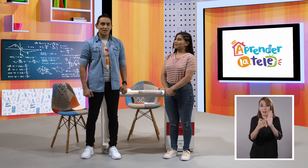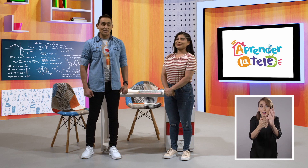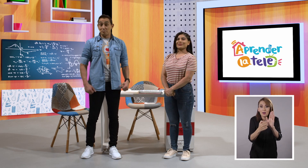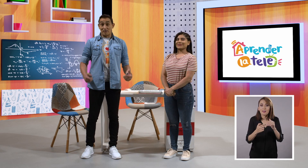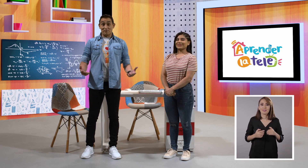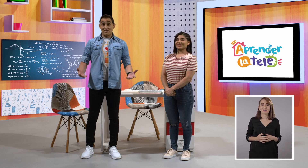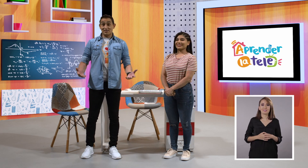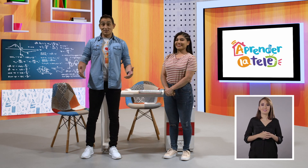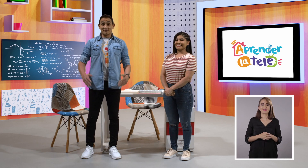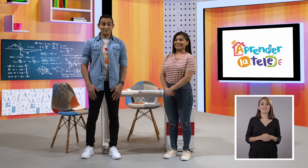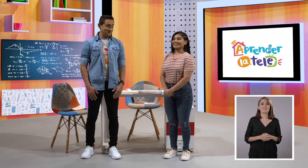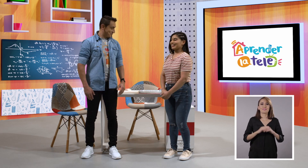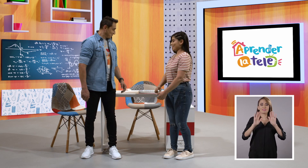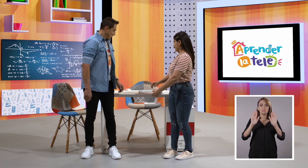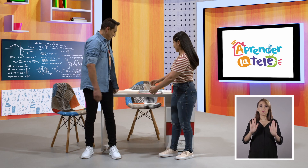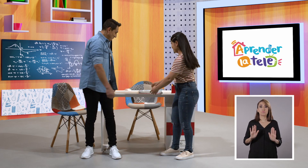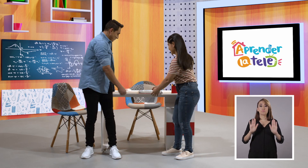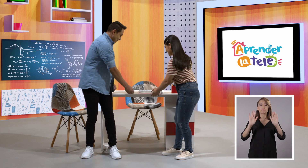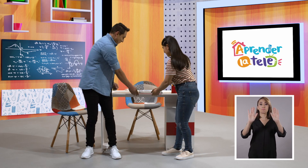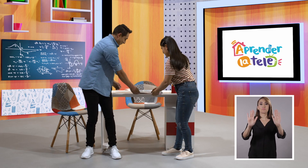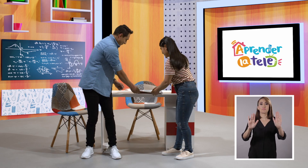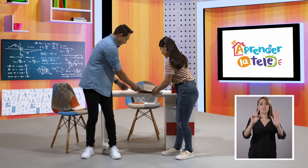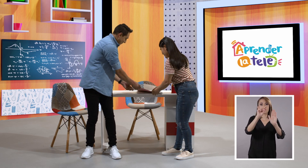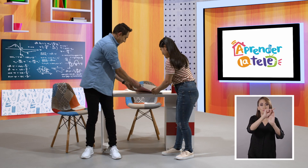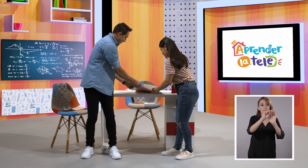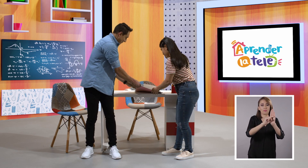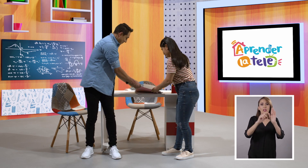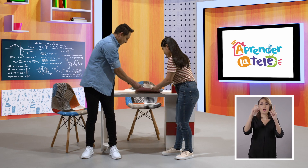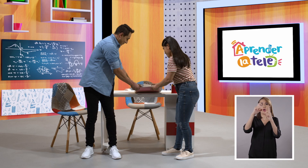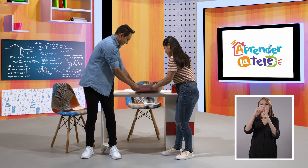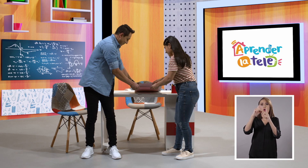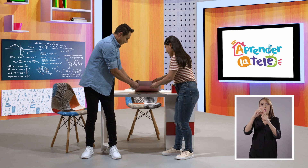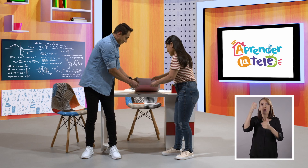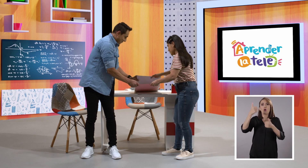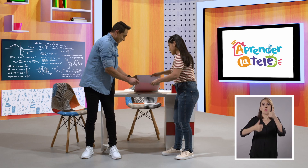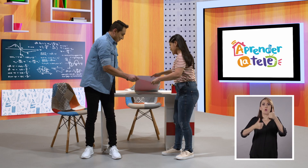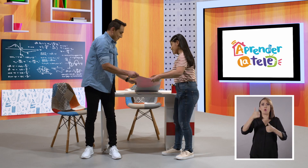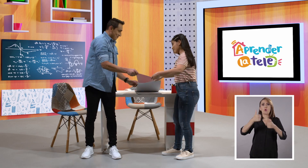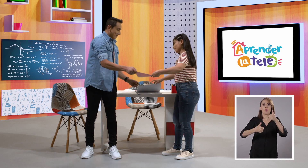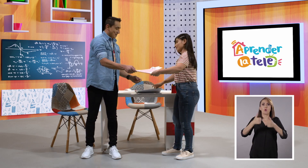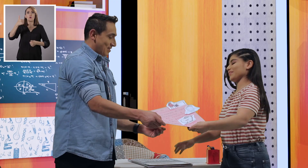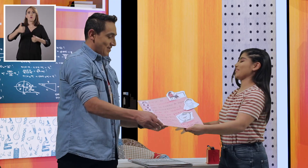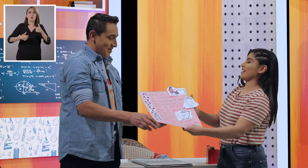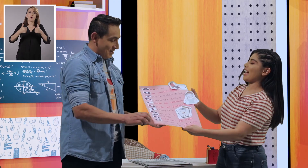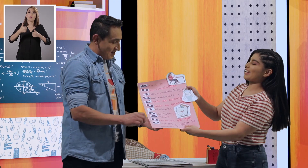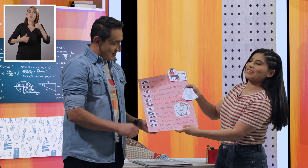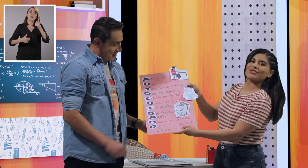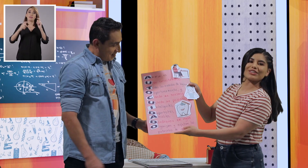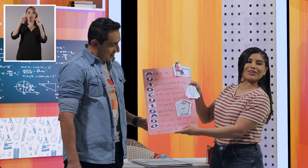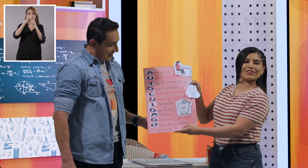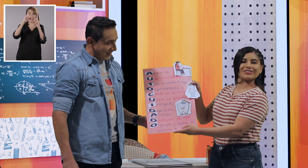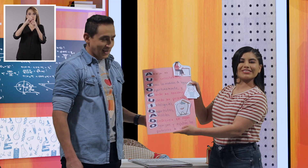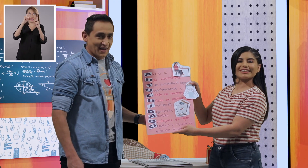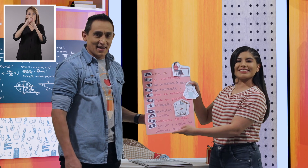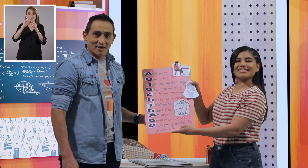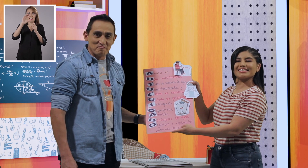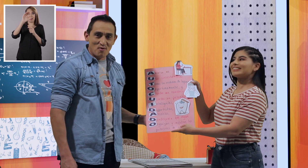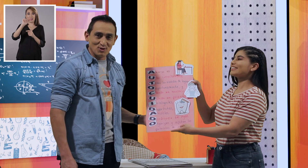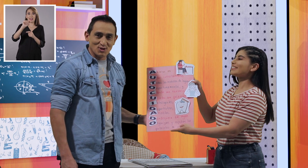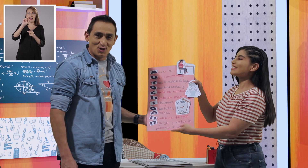las mostramos? ¡Perfecto! A ver. Aquí está nuestro acróstico.